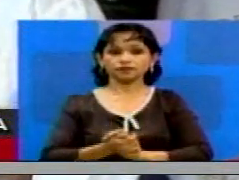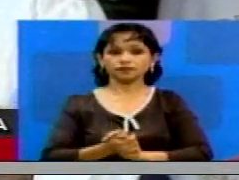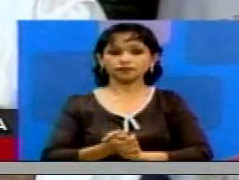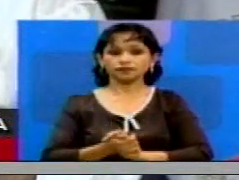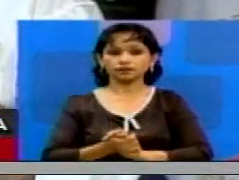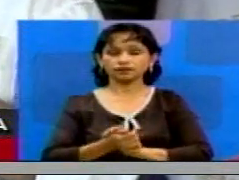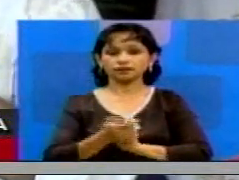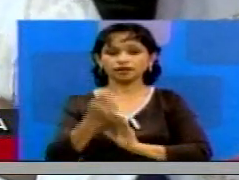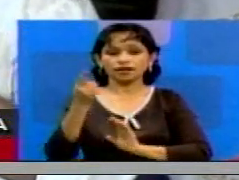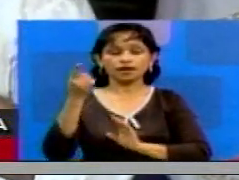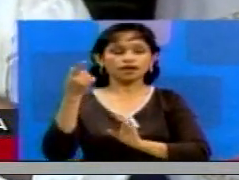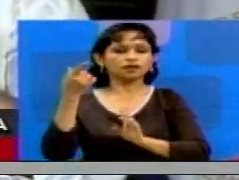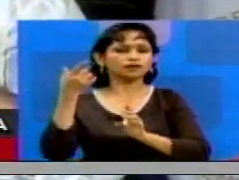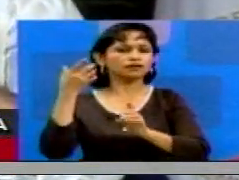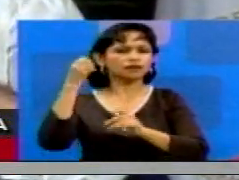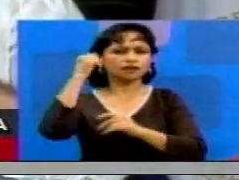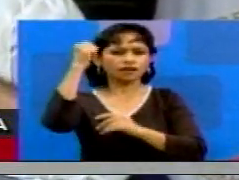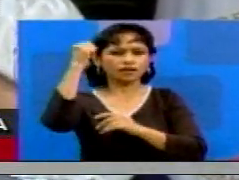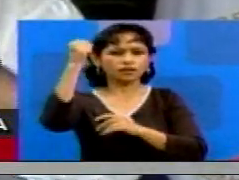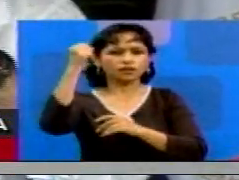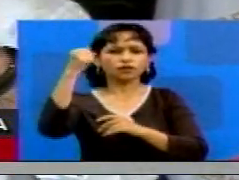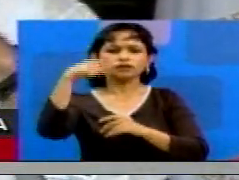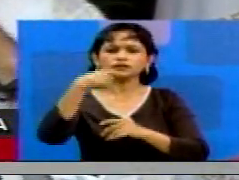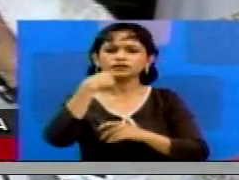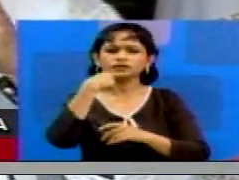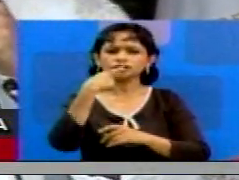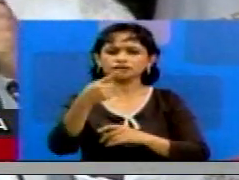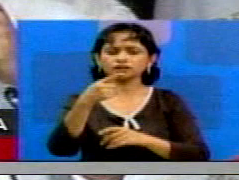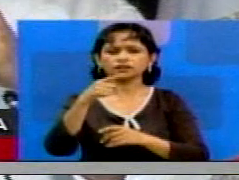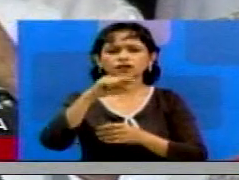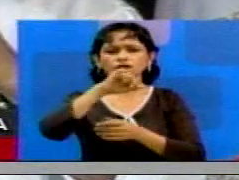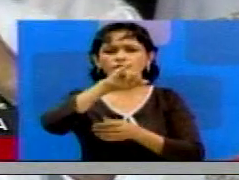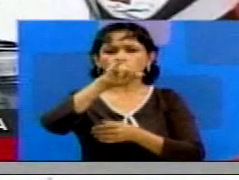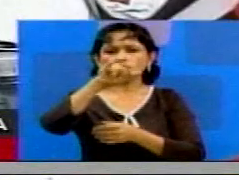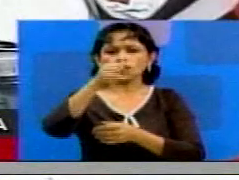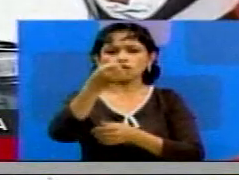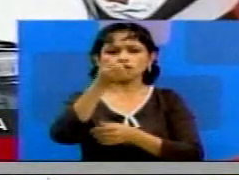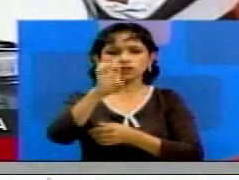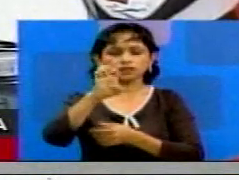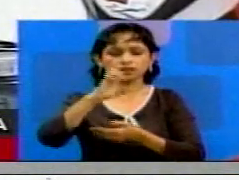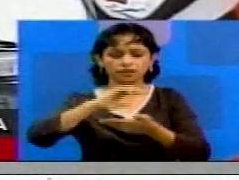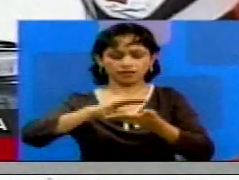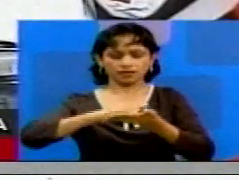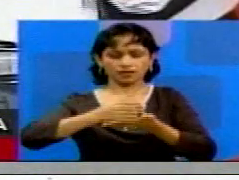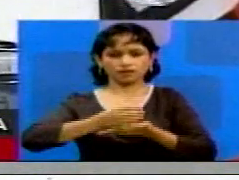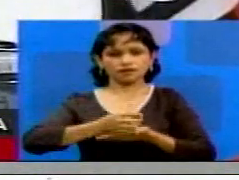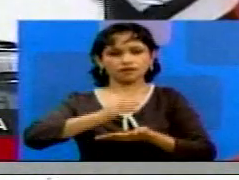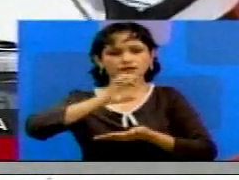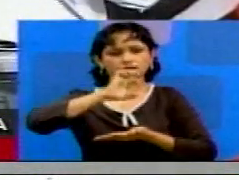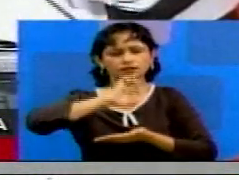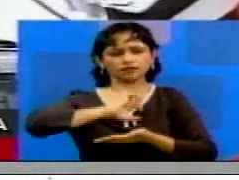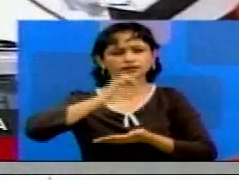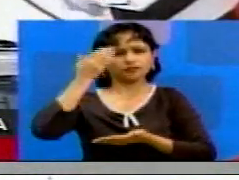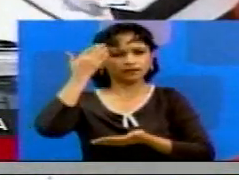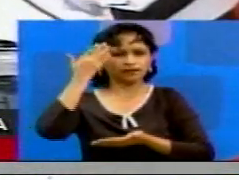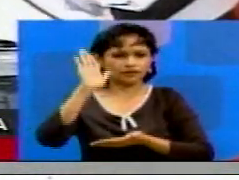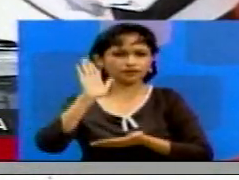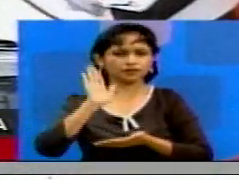al triunfo de la revolución, la orden José Benito Escobar, pero bueno, ya sabemos lo que